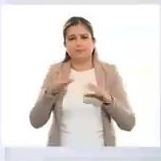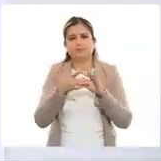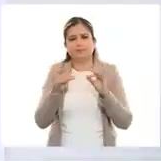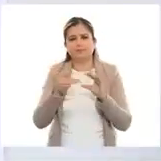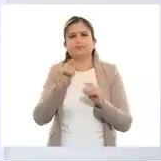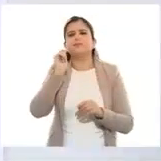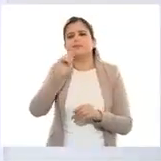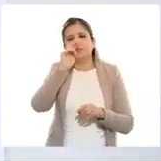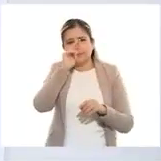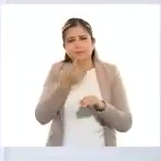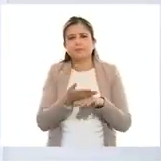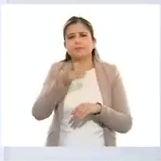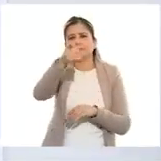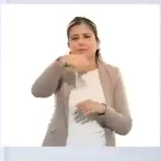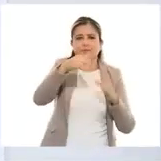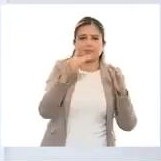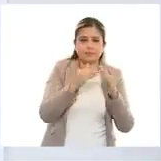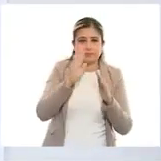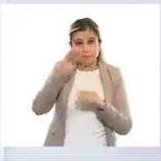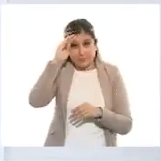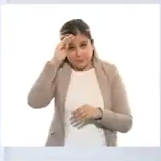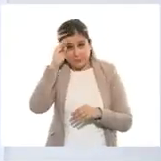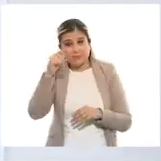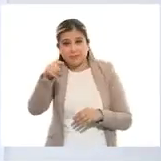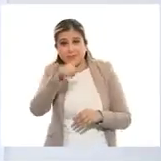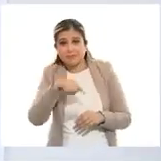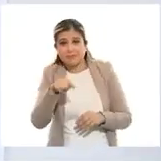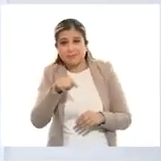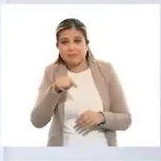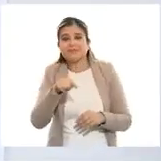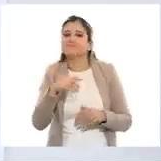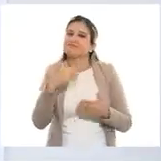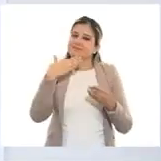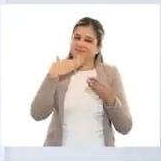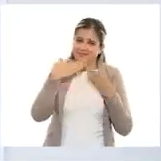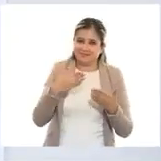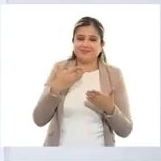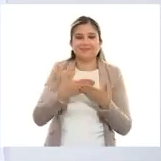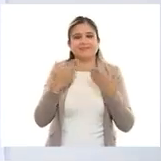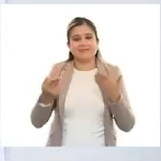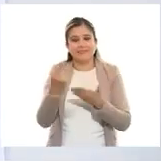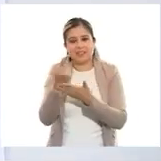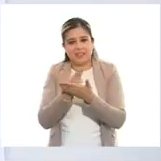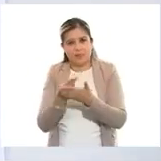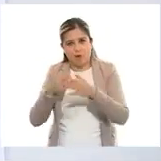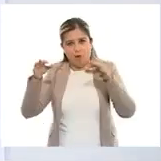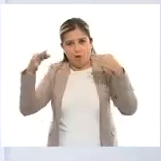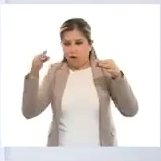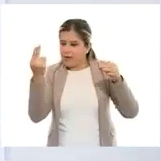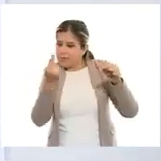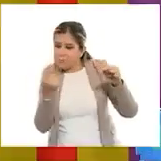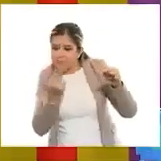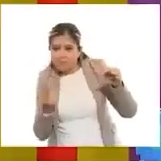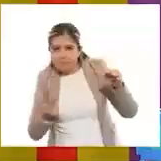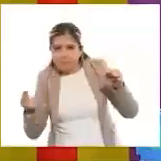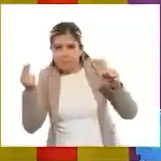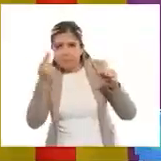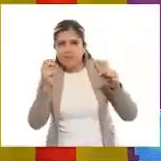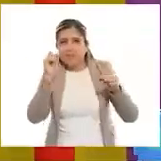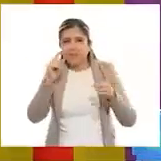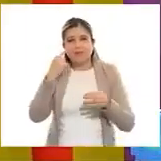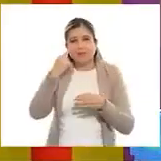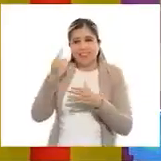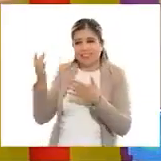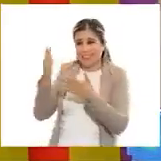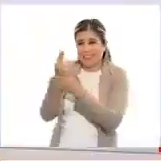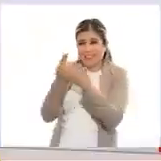de qué eres responsable en casa? ¿Ya lo pensaron, niñas y niños? Muy bien. Ahora, dibújalo en una hoja. Ah, qué importante. ¿Así como esos dibujos que